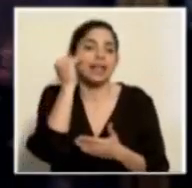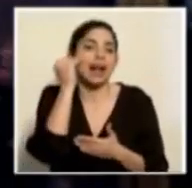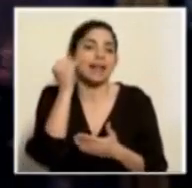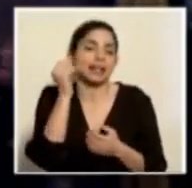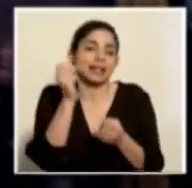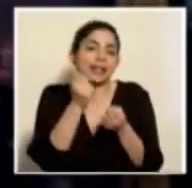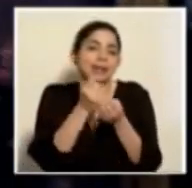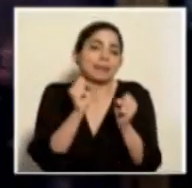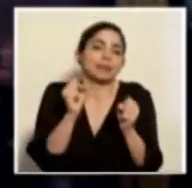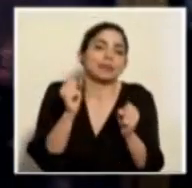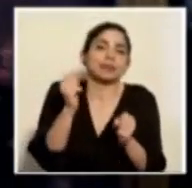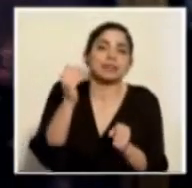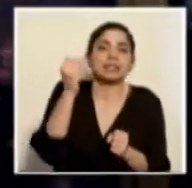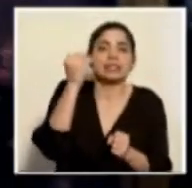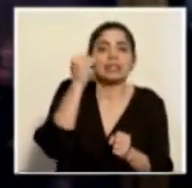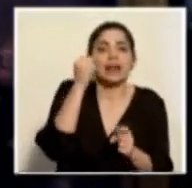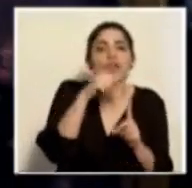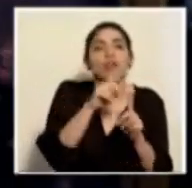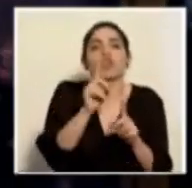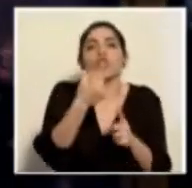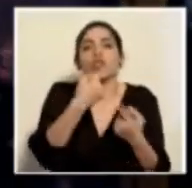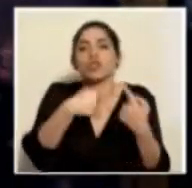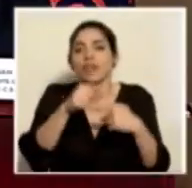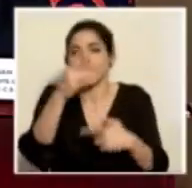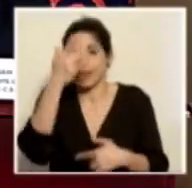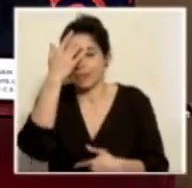saber el trazo.